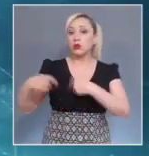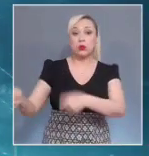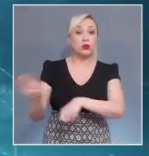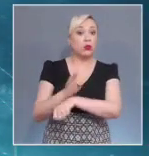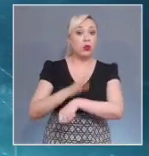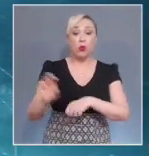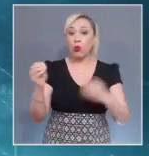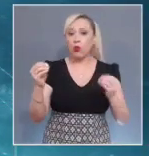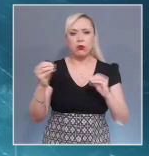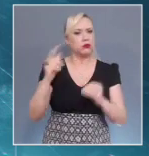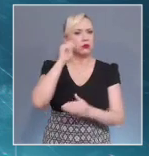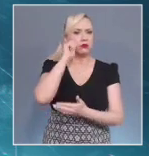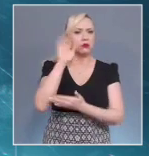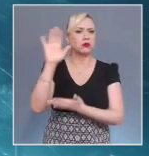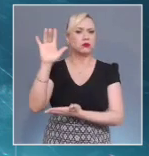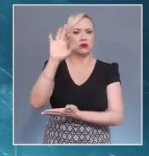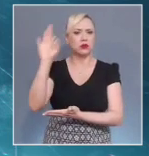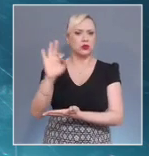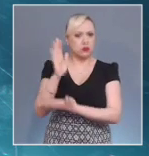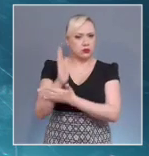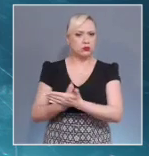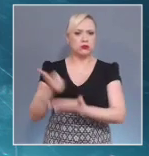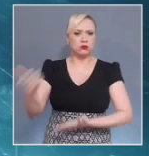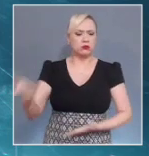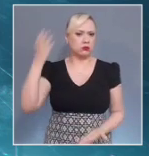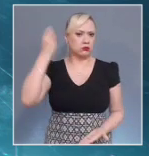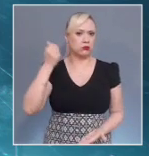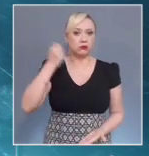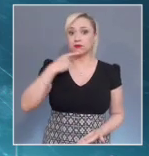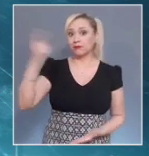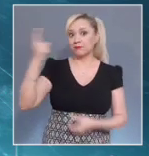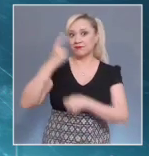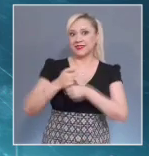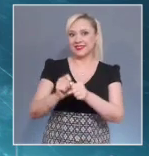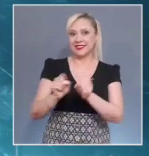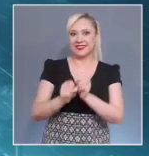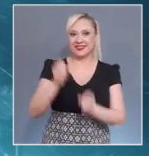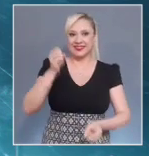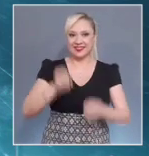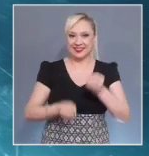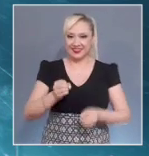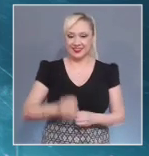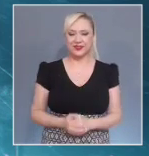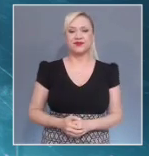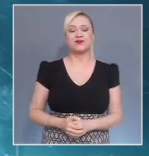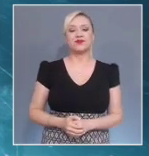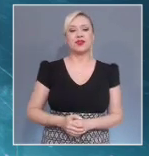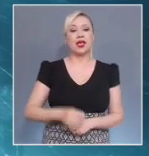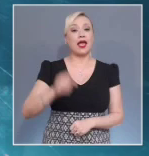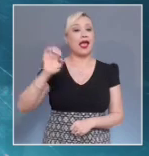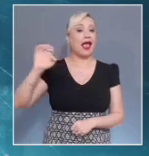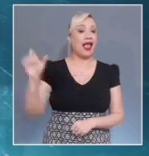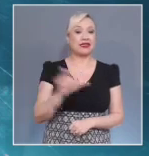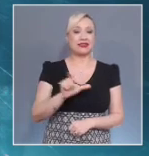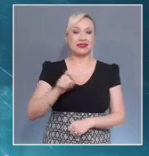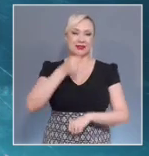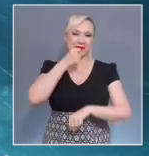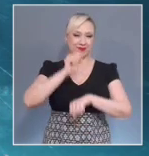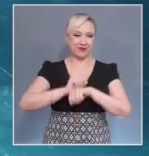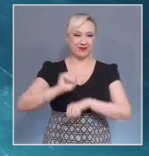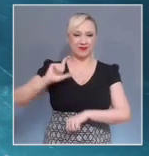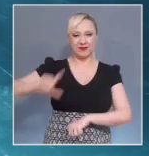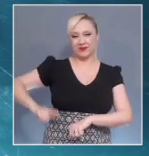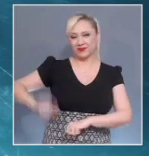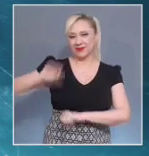El Tribunal Electoral confirmó que el exsecretario de Gobernación, Adán Augusto López, violó el principio de equidad